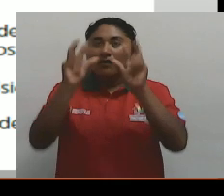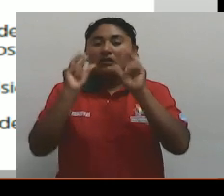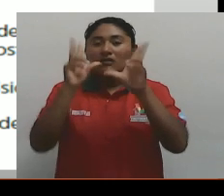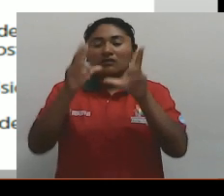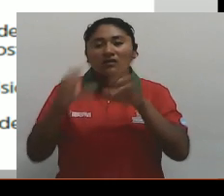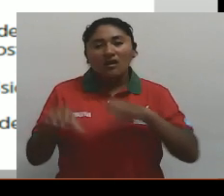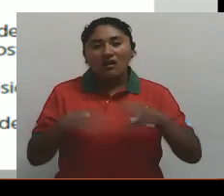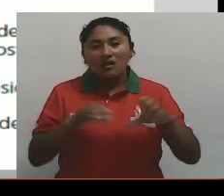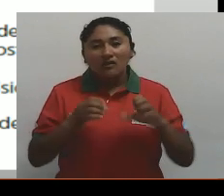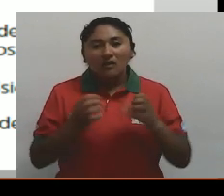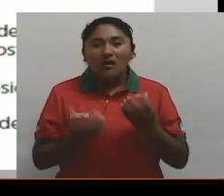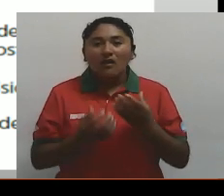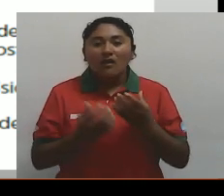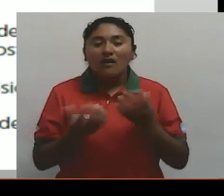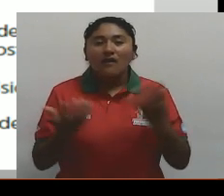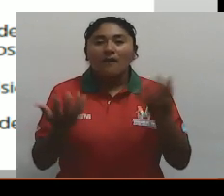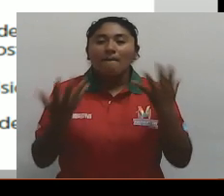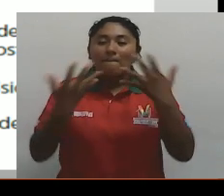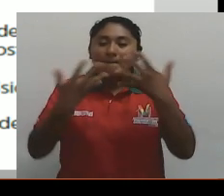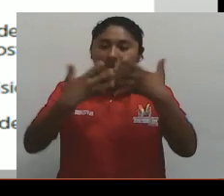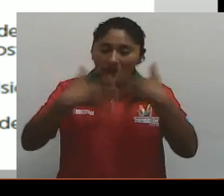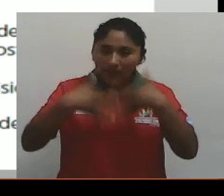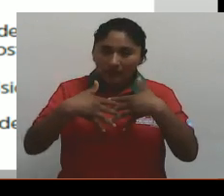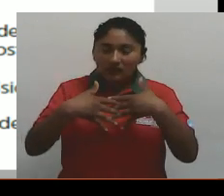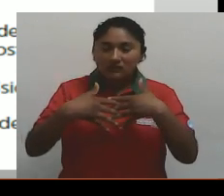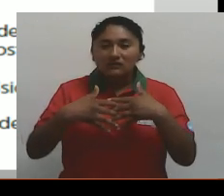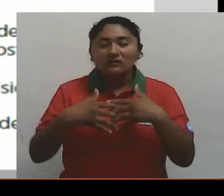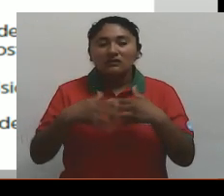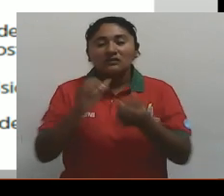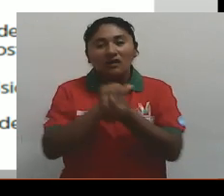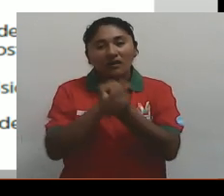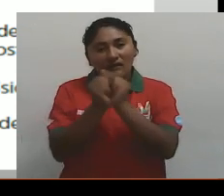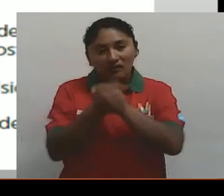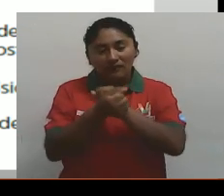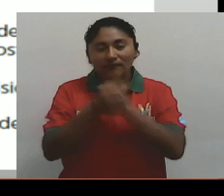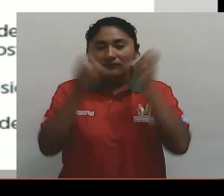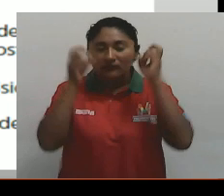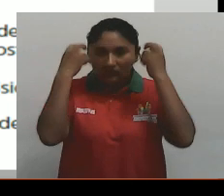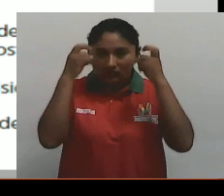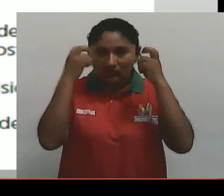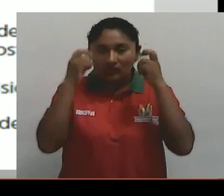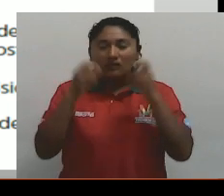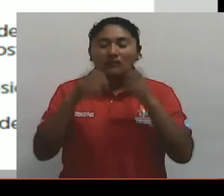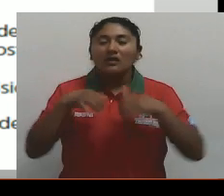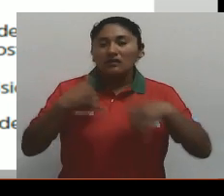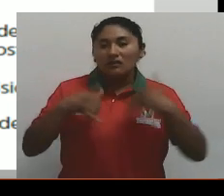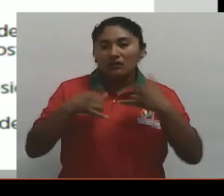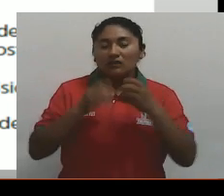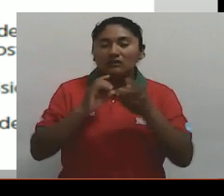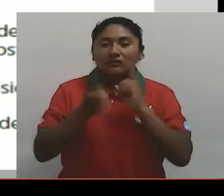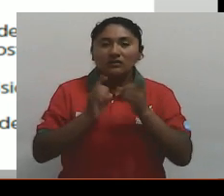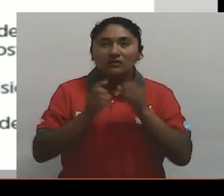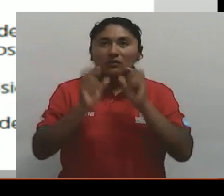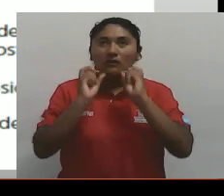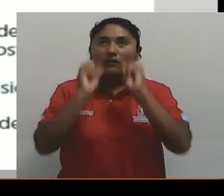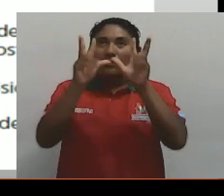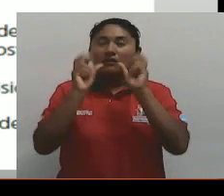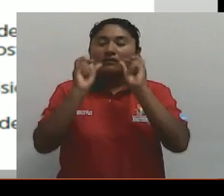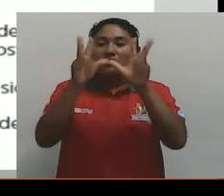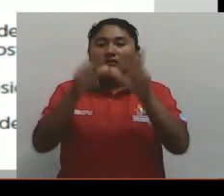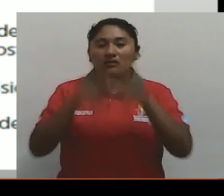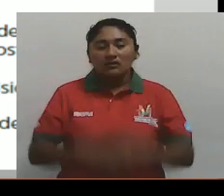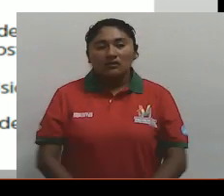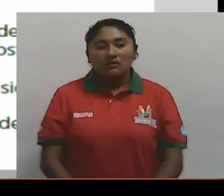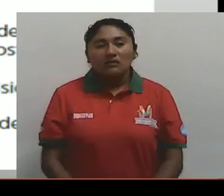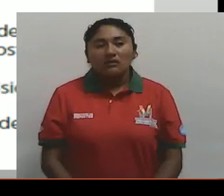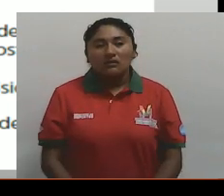audiencia moderna. Un mejor entendimiento de las reglas permite un juego mejor. Los entrenadores pueden crear mejores estructuras y tácticas